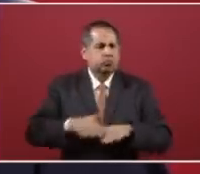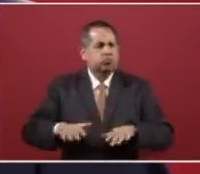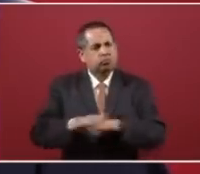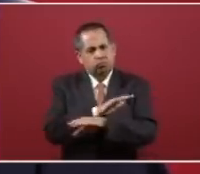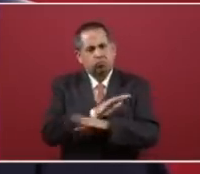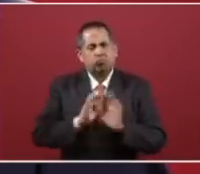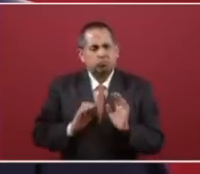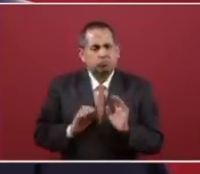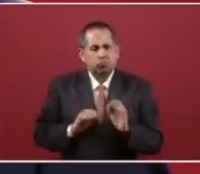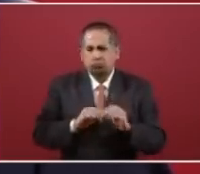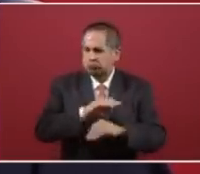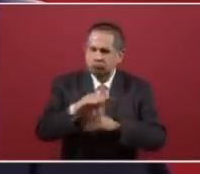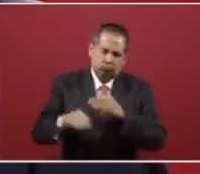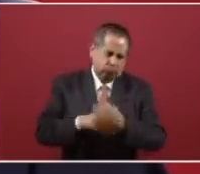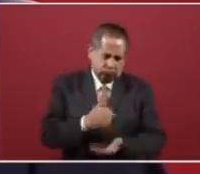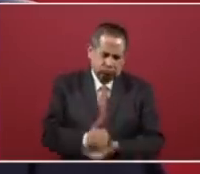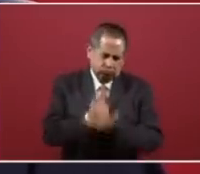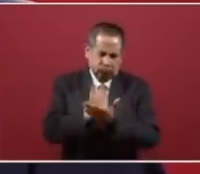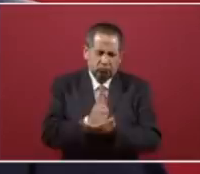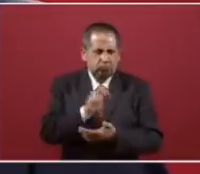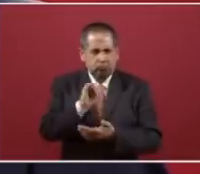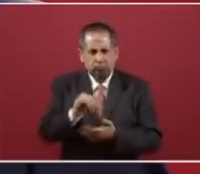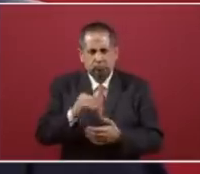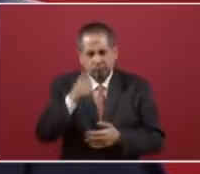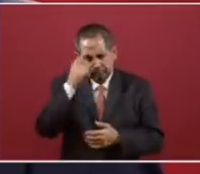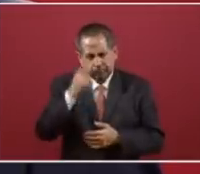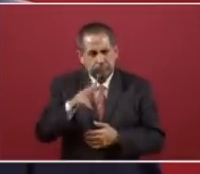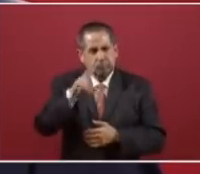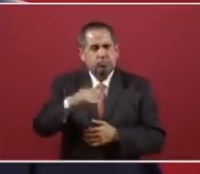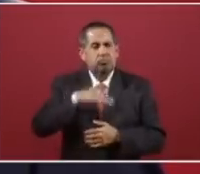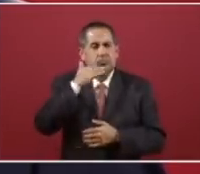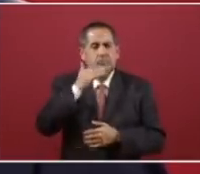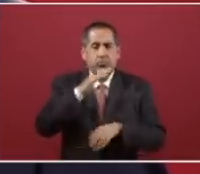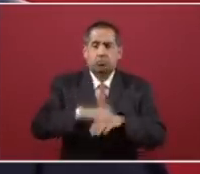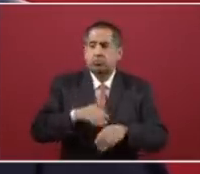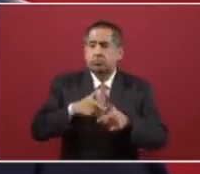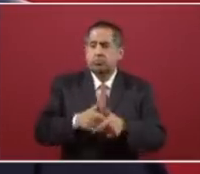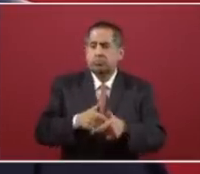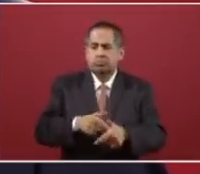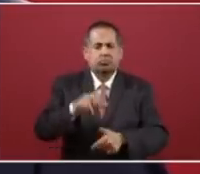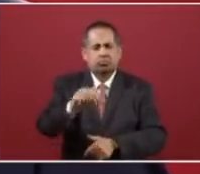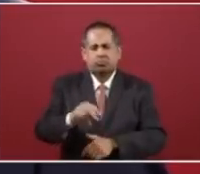todo el mundo ayude a que no se permita la corrupción